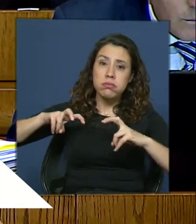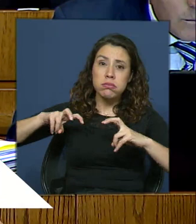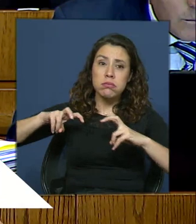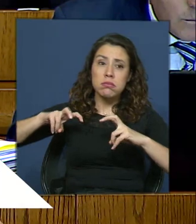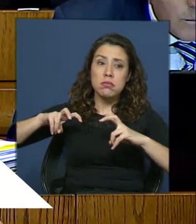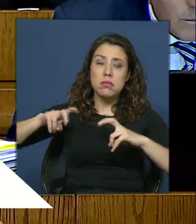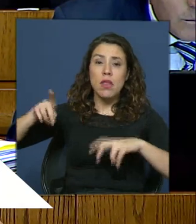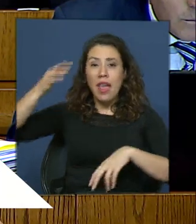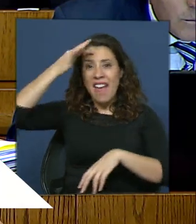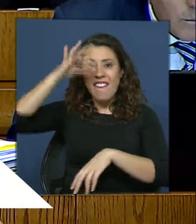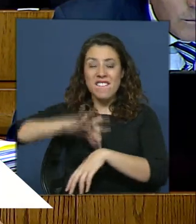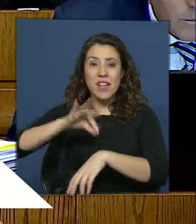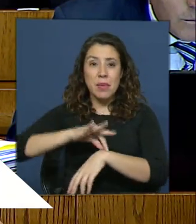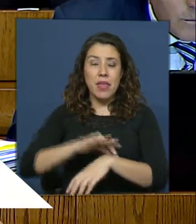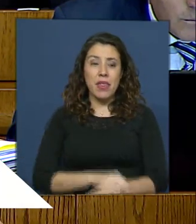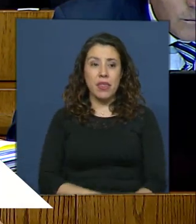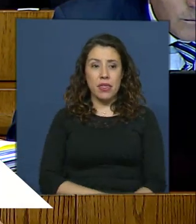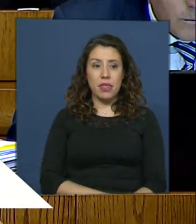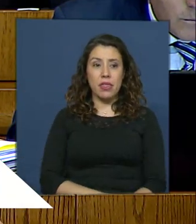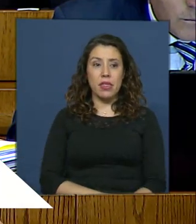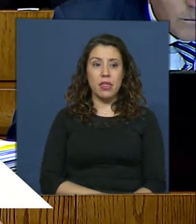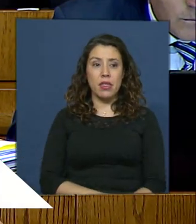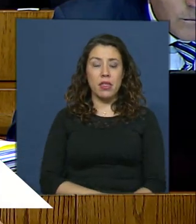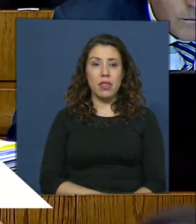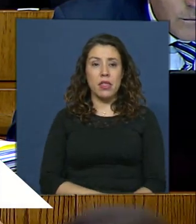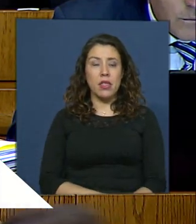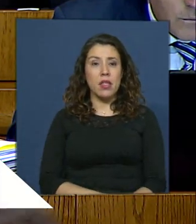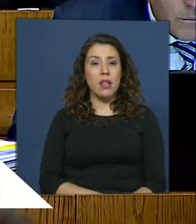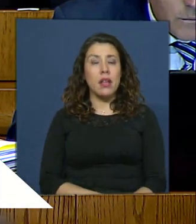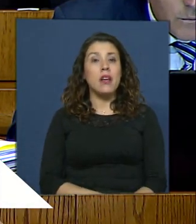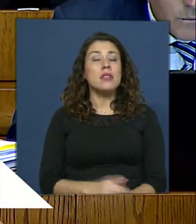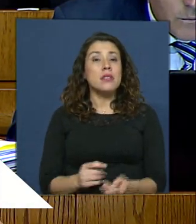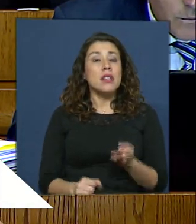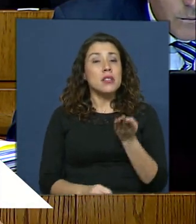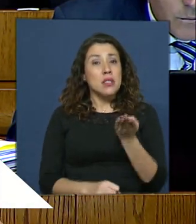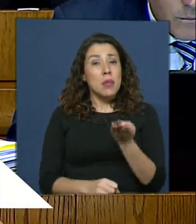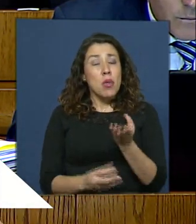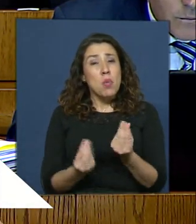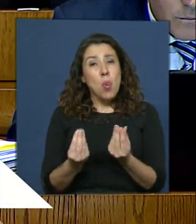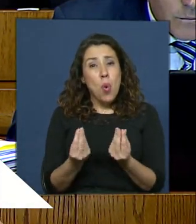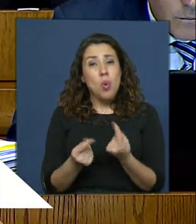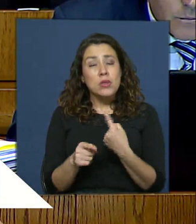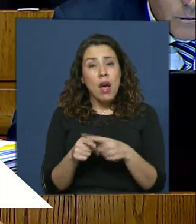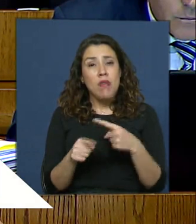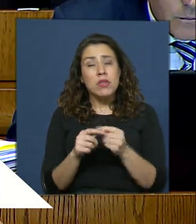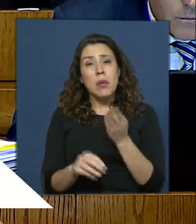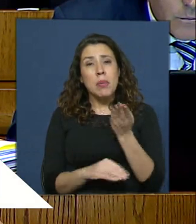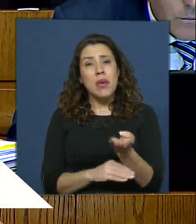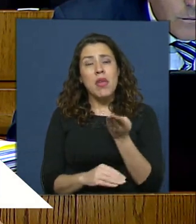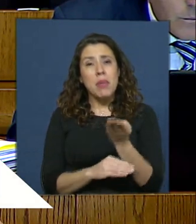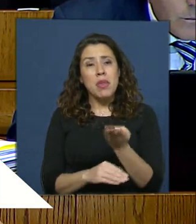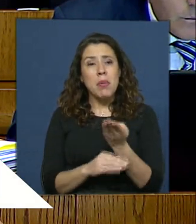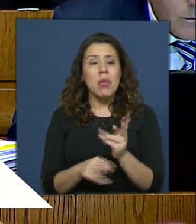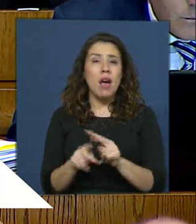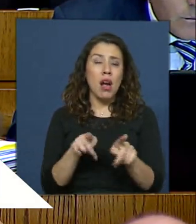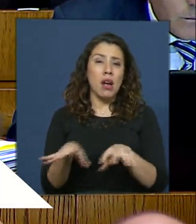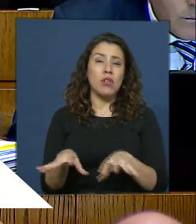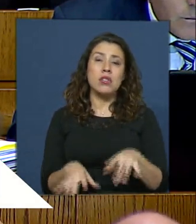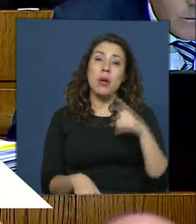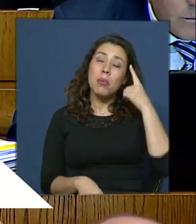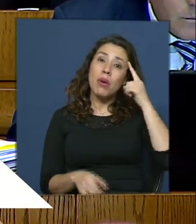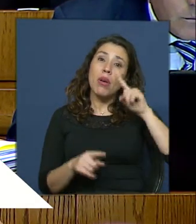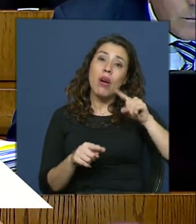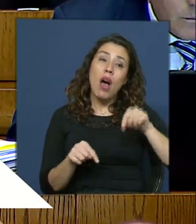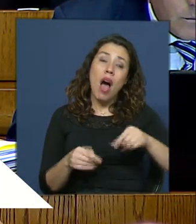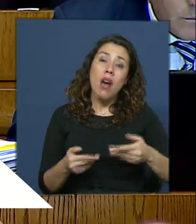esta enfermedad. Entonces se ha requerido en repetidas oportunidades respecto a esto acá. Pero lo nuevo